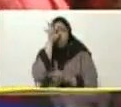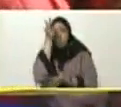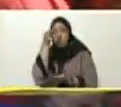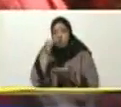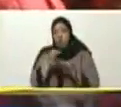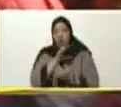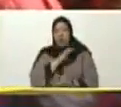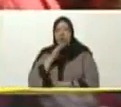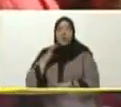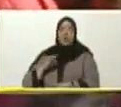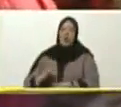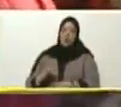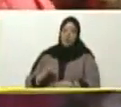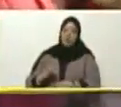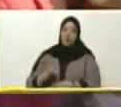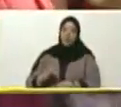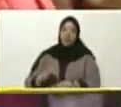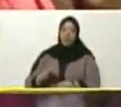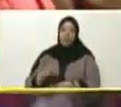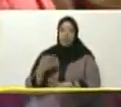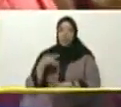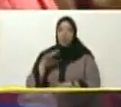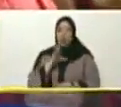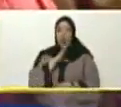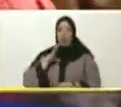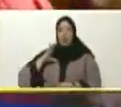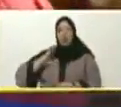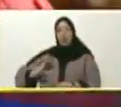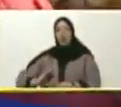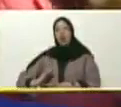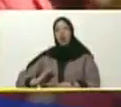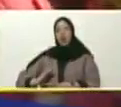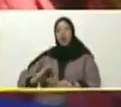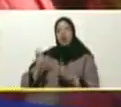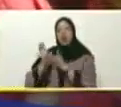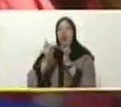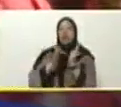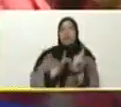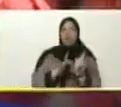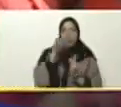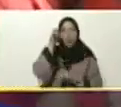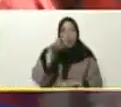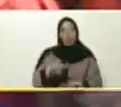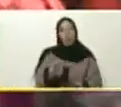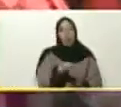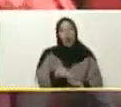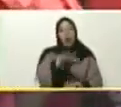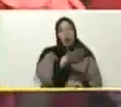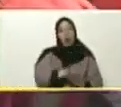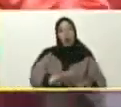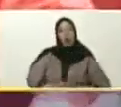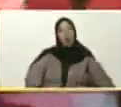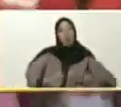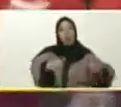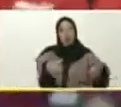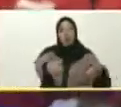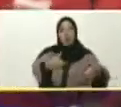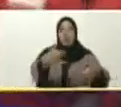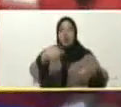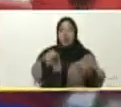cristiano de Cristo, soy cristiano del pueblo de las catacumbas, y como cristiano